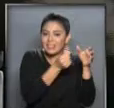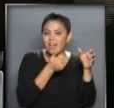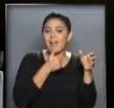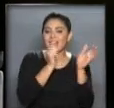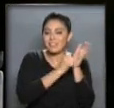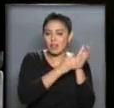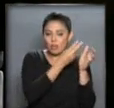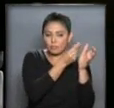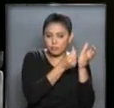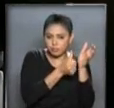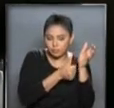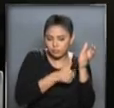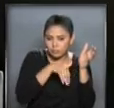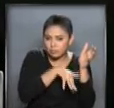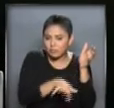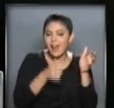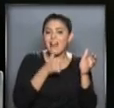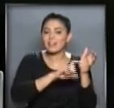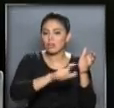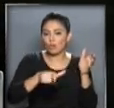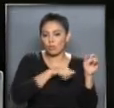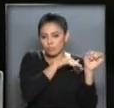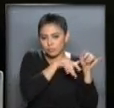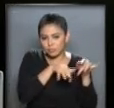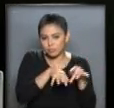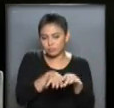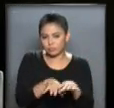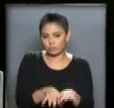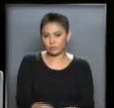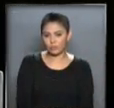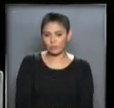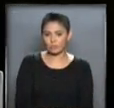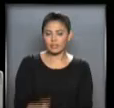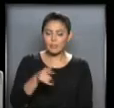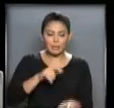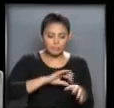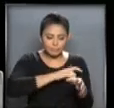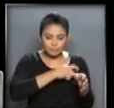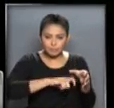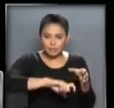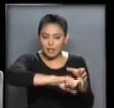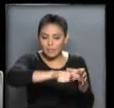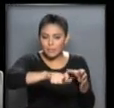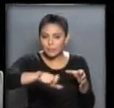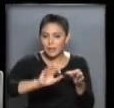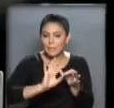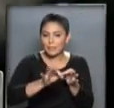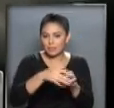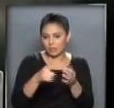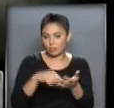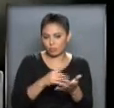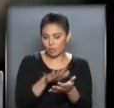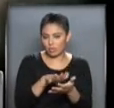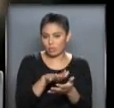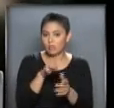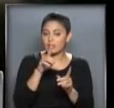río que drena este hacia justamente pasa por un borde de la ciudad de cabi Y